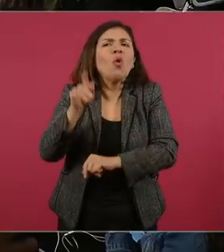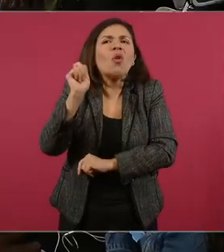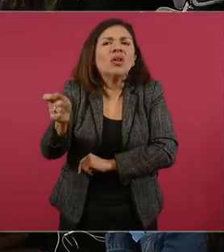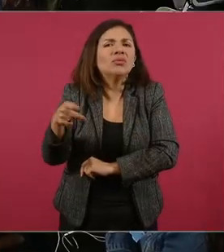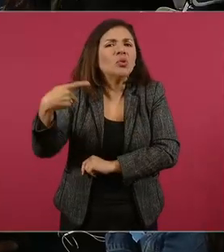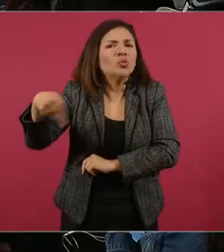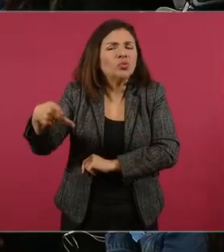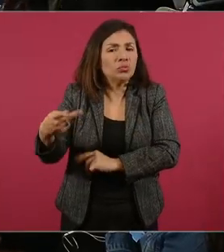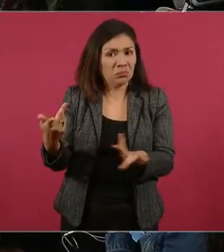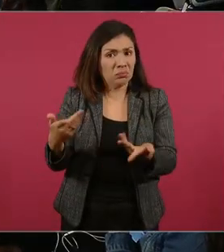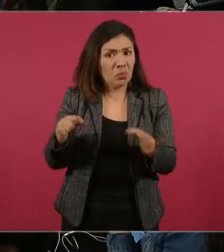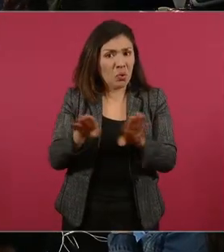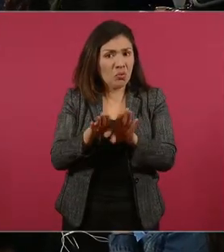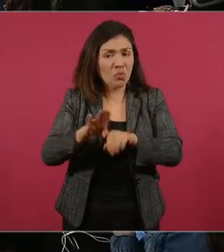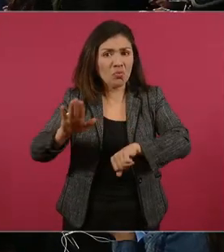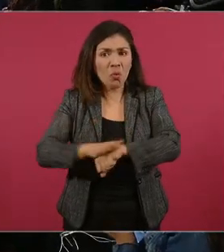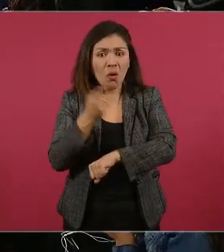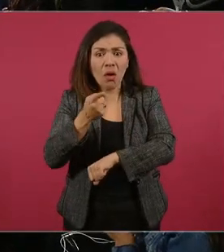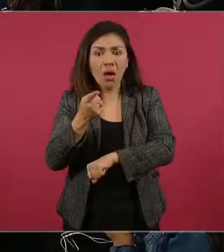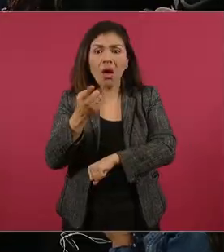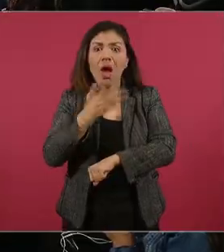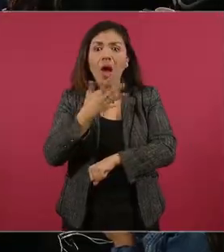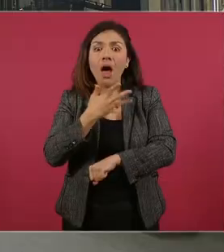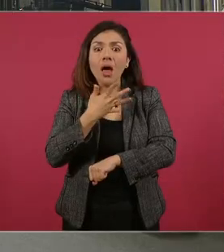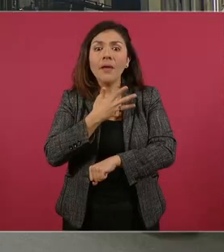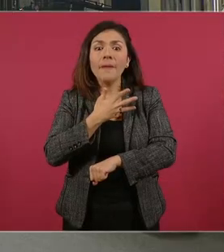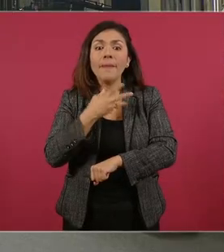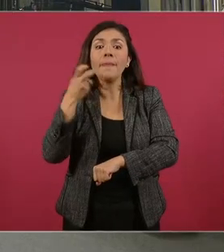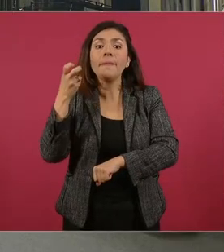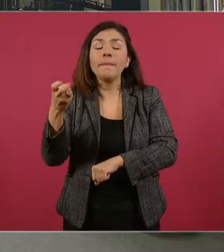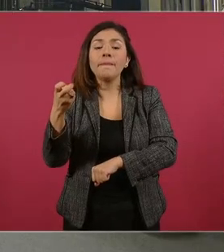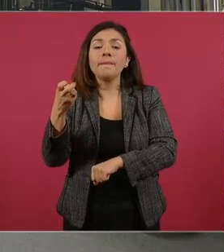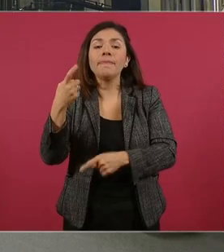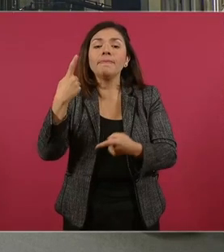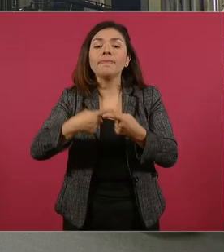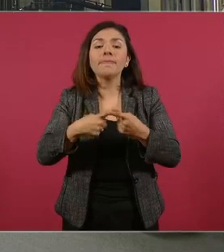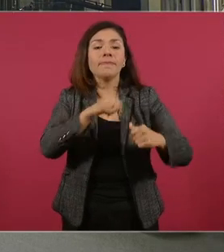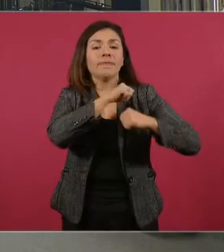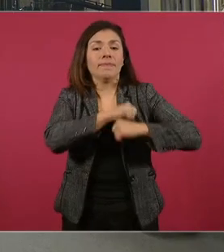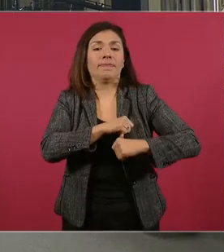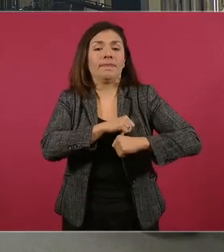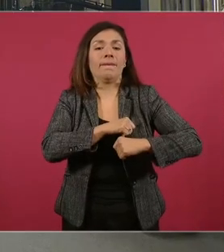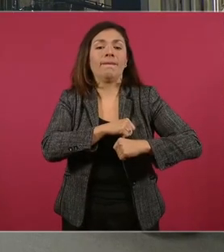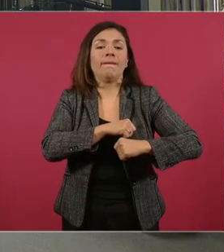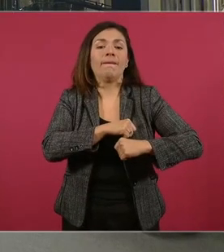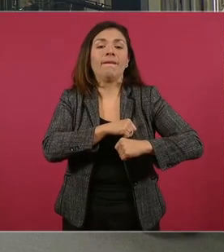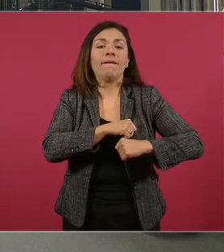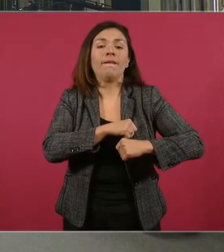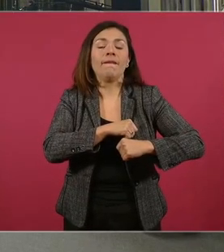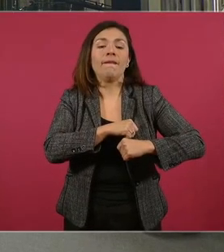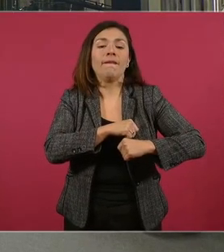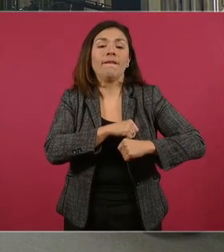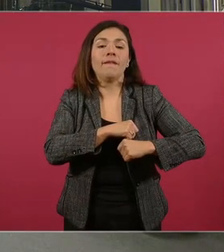que toma algunas de las declaraciones que ha dado esta insurgencia o